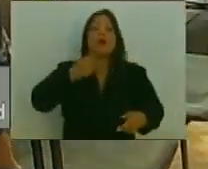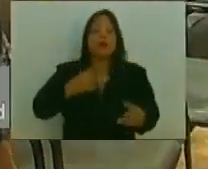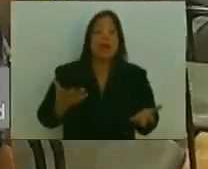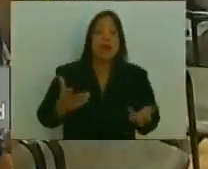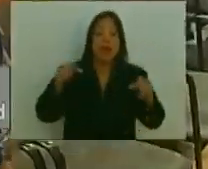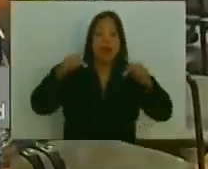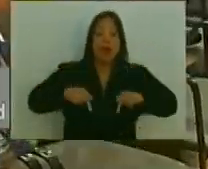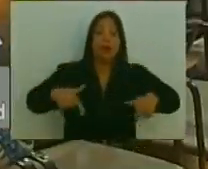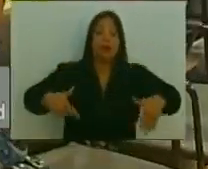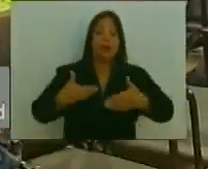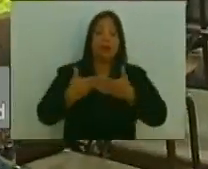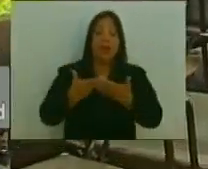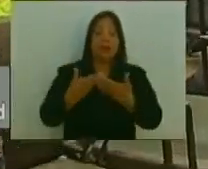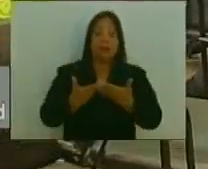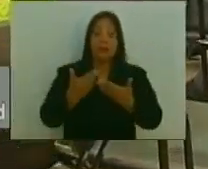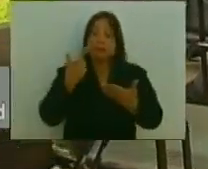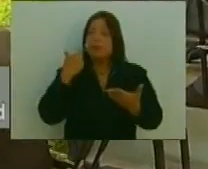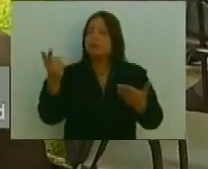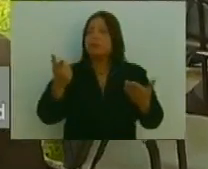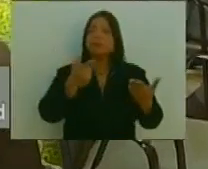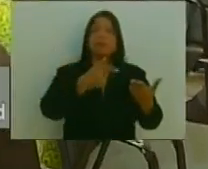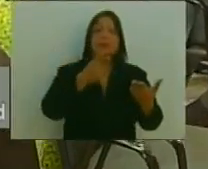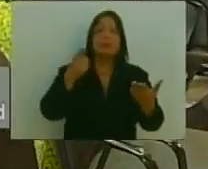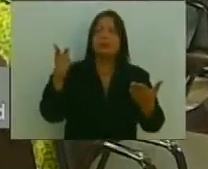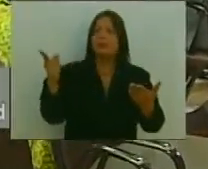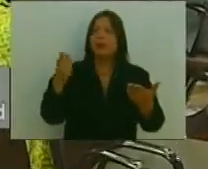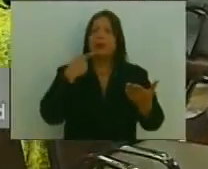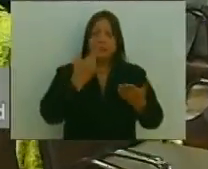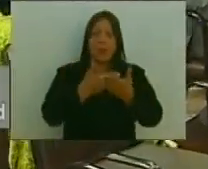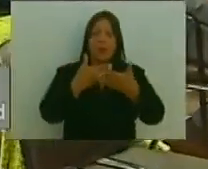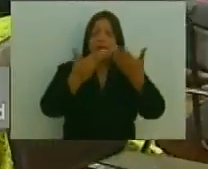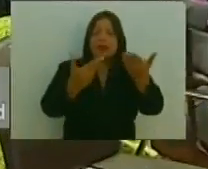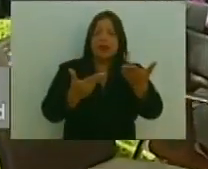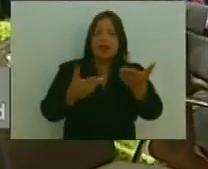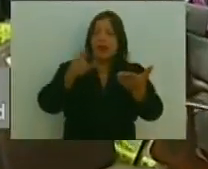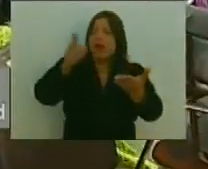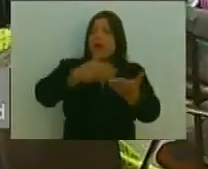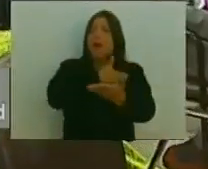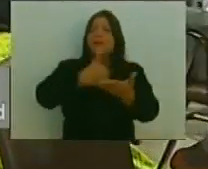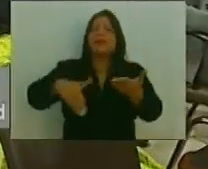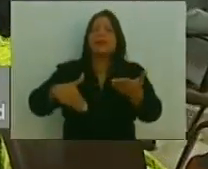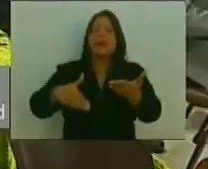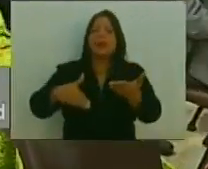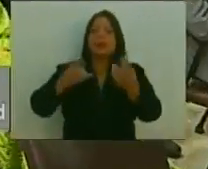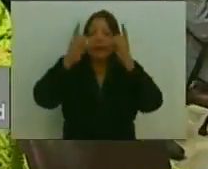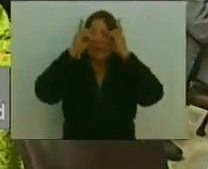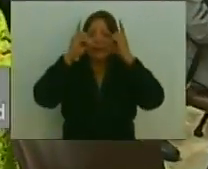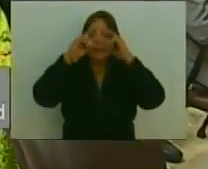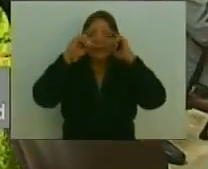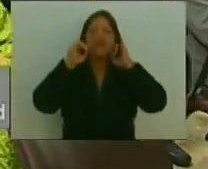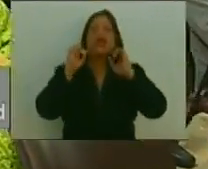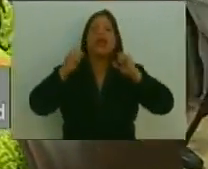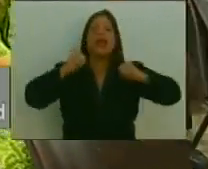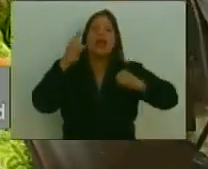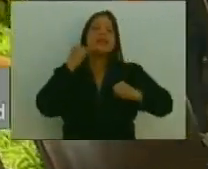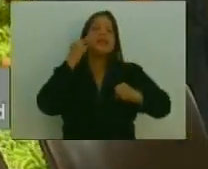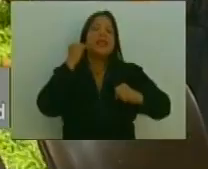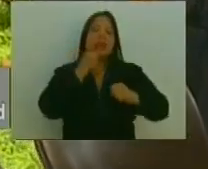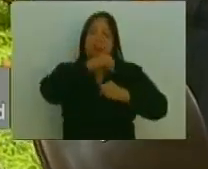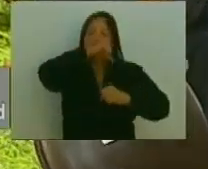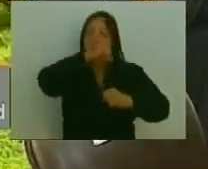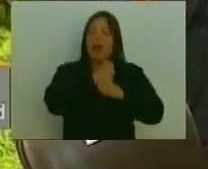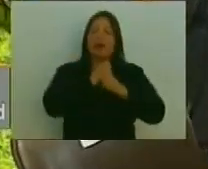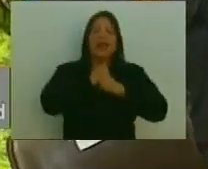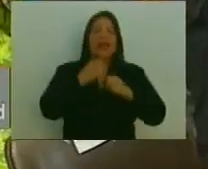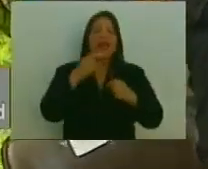hoy traemos, por aquí está, y se la vamos a entregar a la presidenta con ayuda de Caroli, la negra Caroli. Amamos a Caroli y a